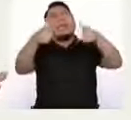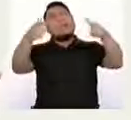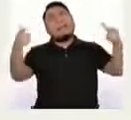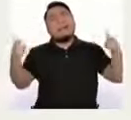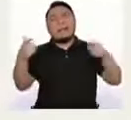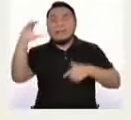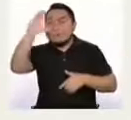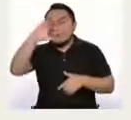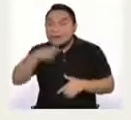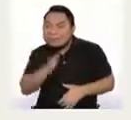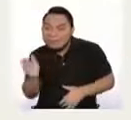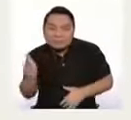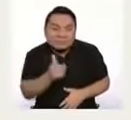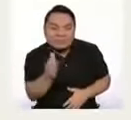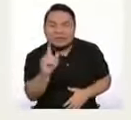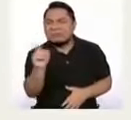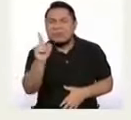jugar a la búsqueda del tesoro.